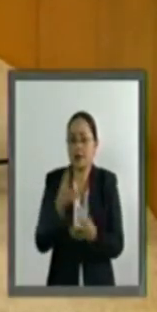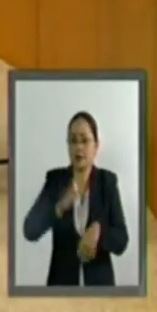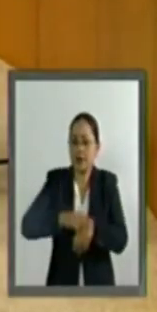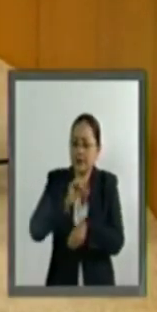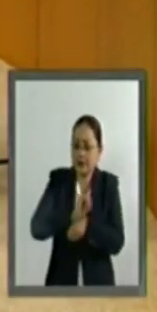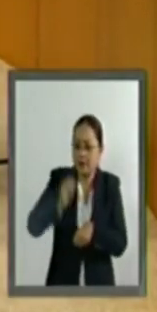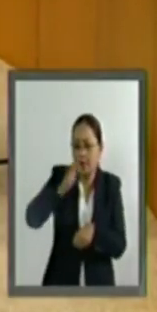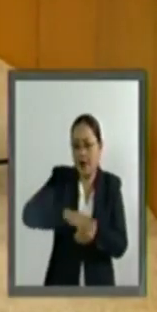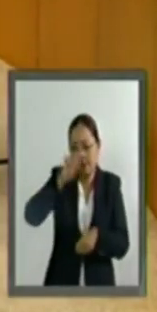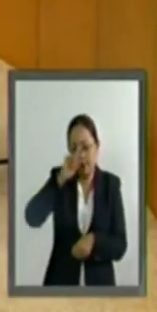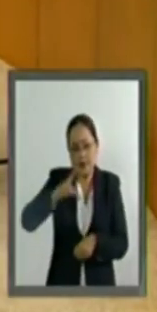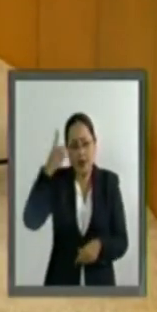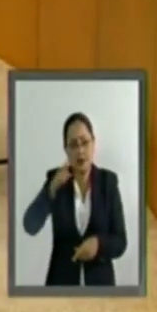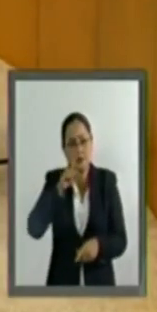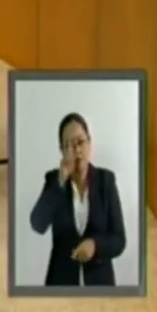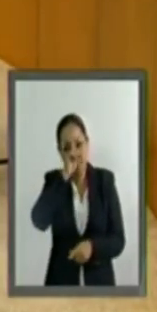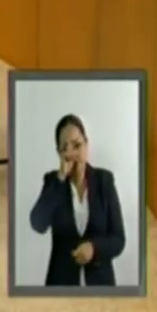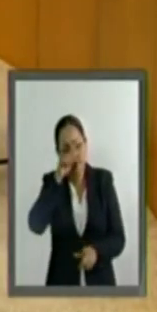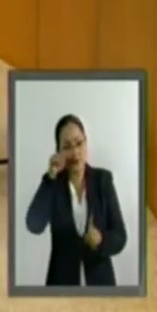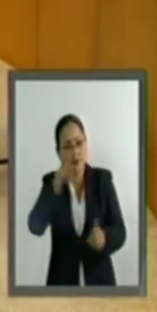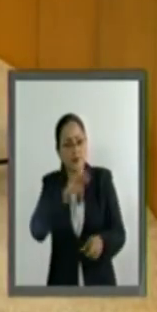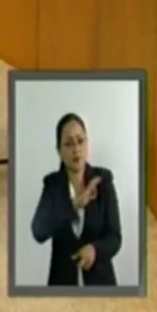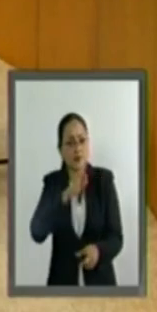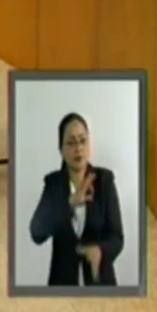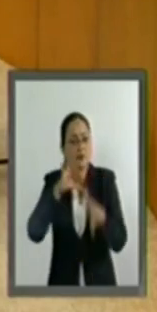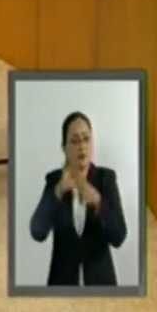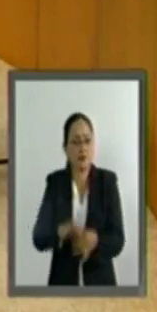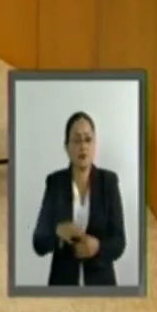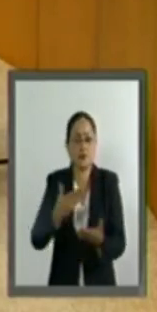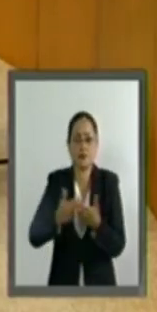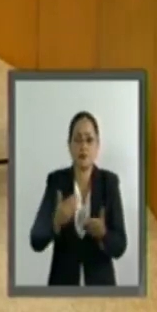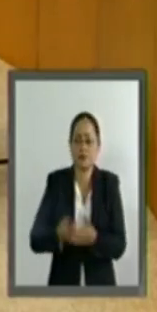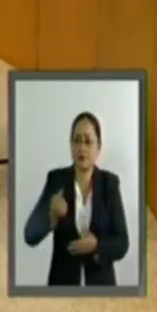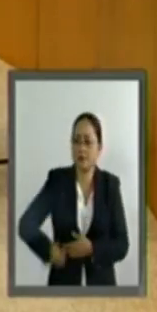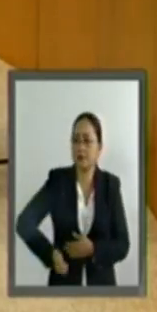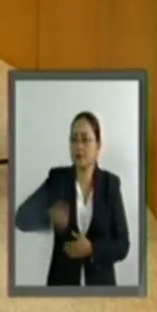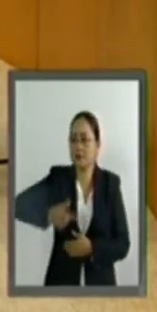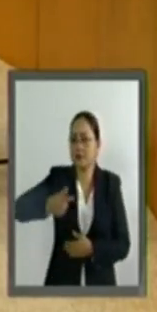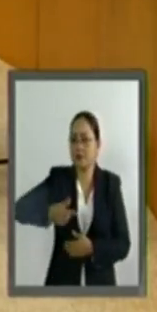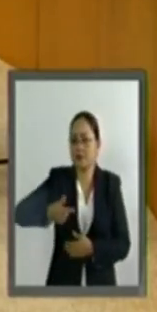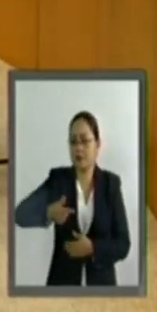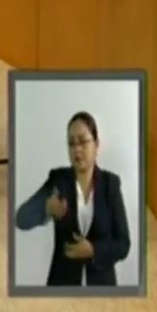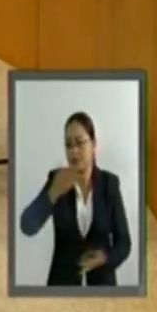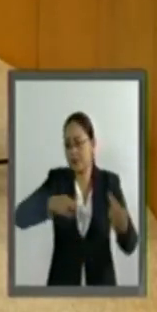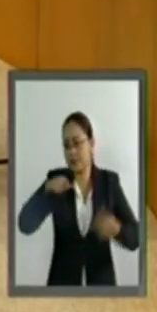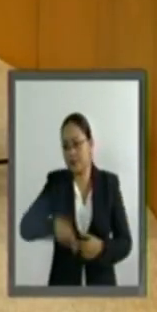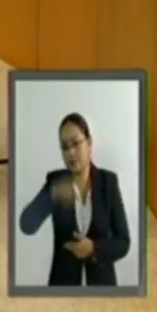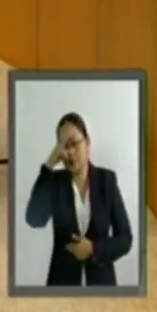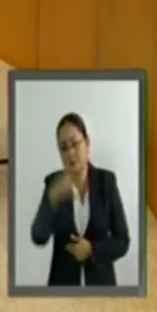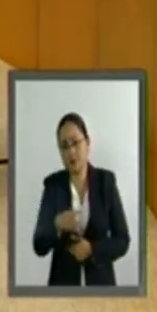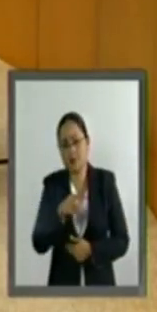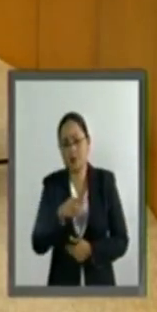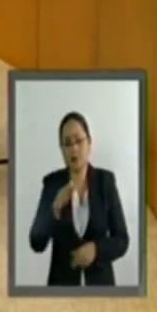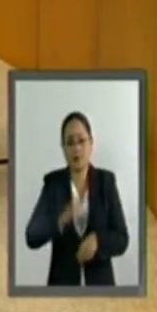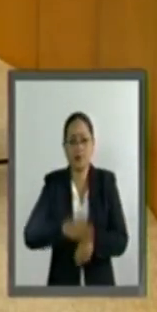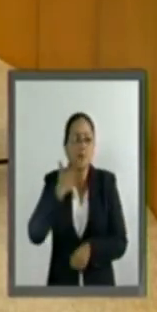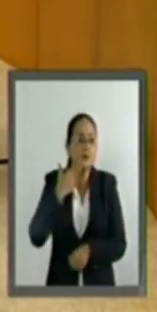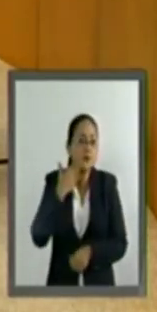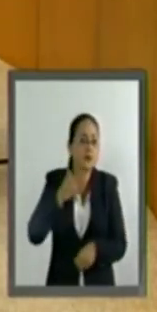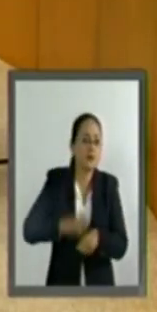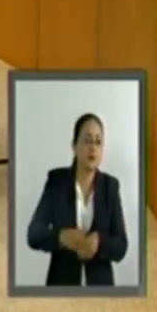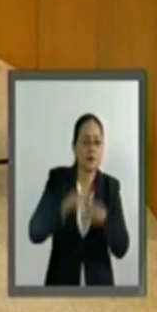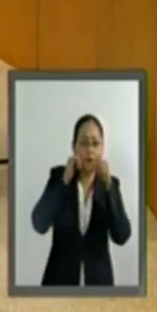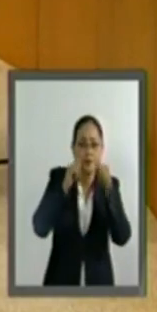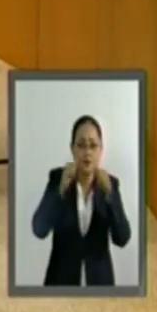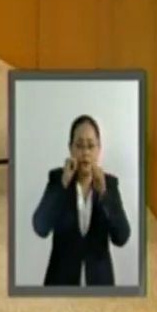sencillos, ser más atentos, orientarlos y que de alguna manera su primer contacto de regreso a nuestro país sea de una forma más amable, más